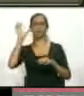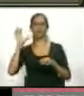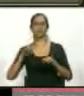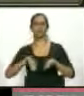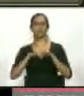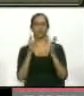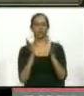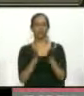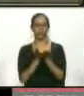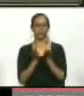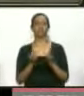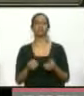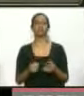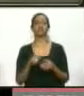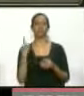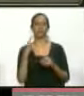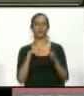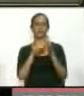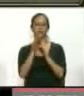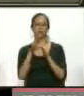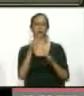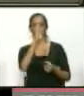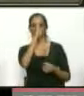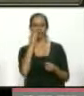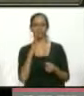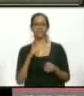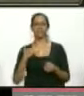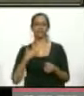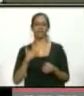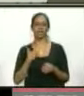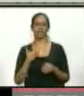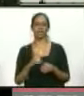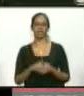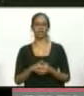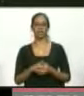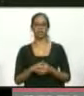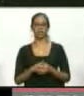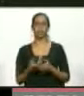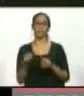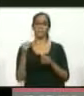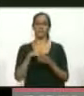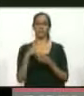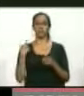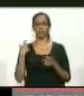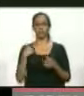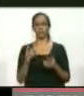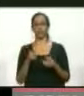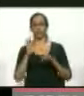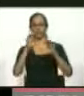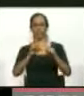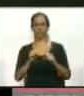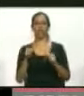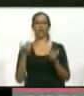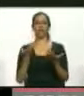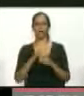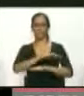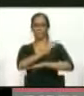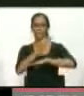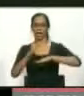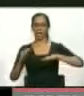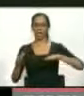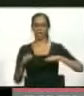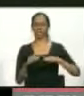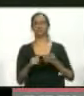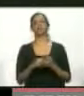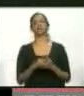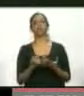sólo superado en la región por brasil y argentina- además contaría con acceso a los océanos atlántico y pacífico